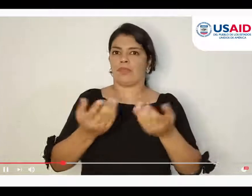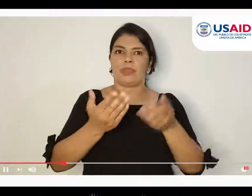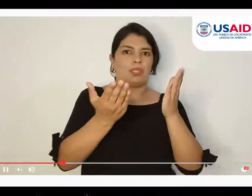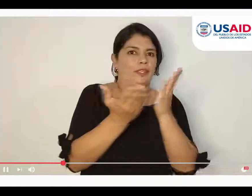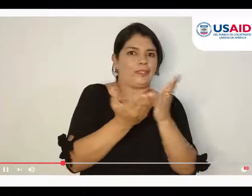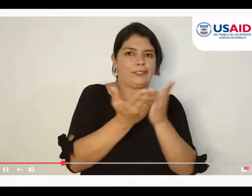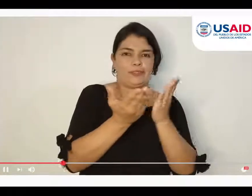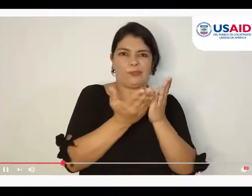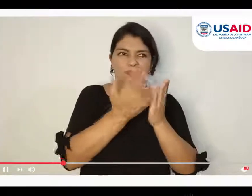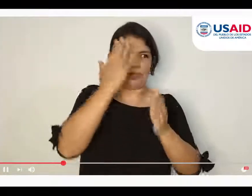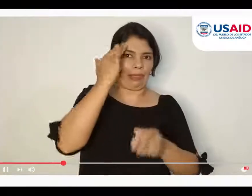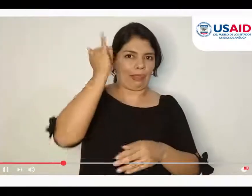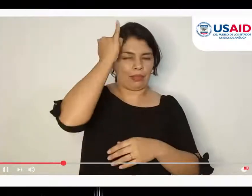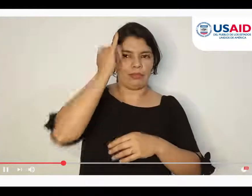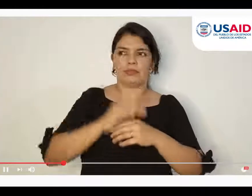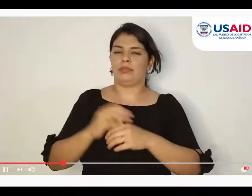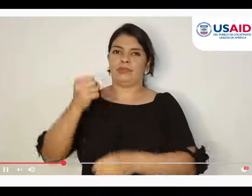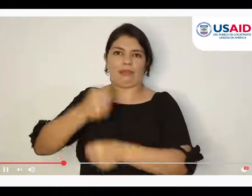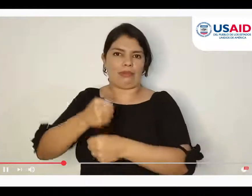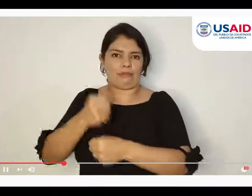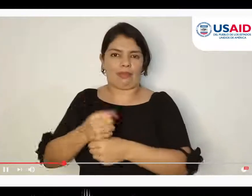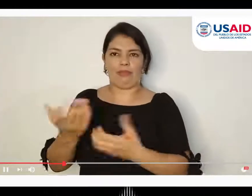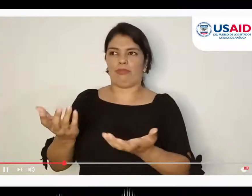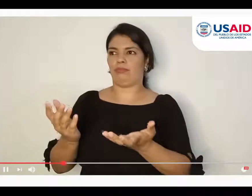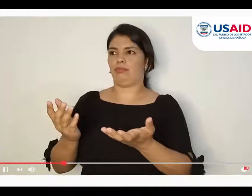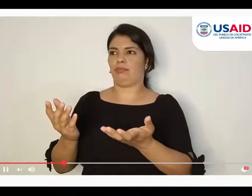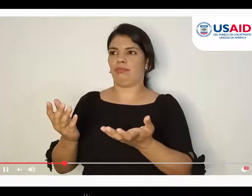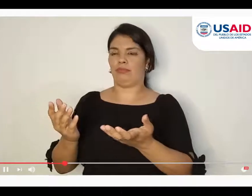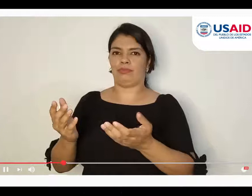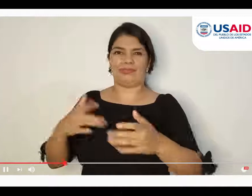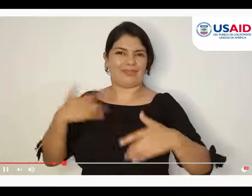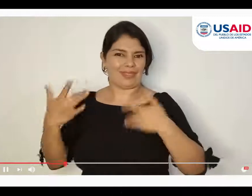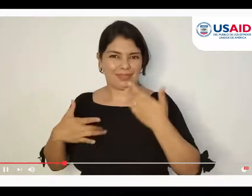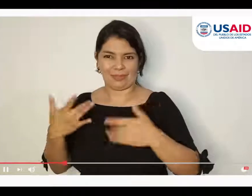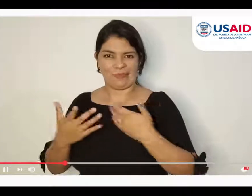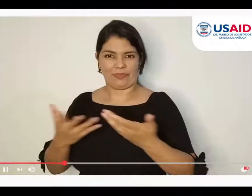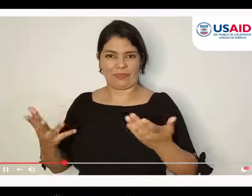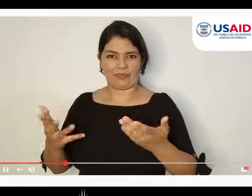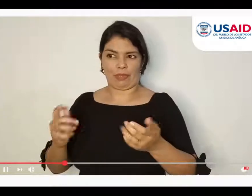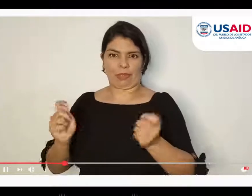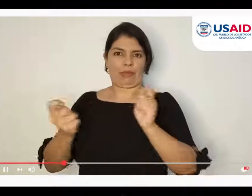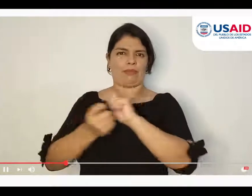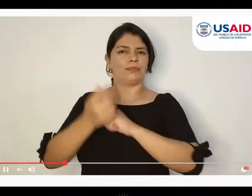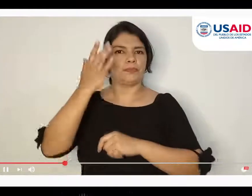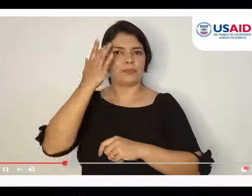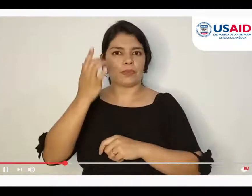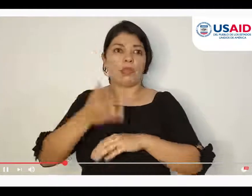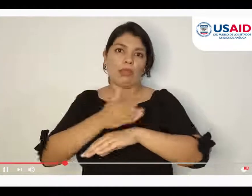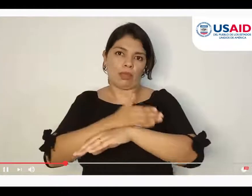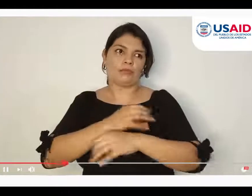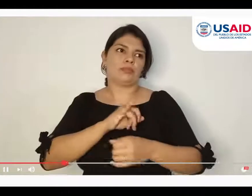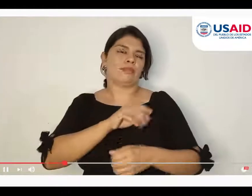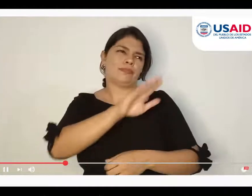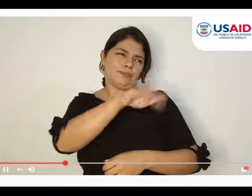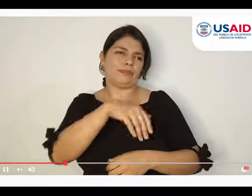academia, en el trabajo, en los aspectos de entretenimiento, ¿sí? ¿Por qué? Porque ya no depende de un